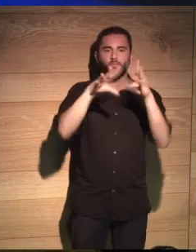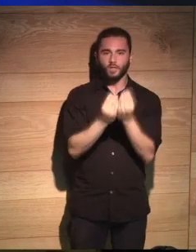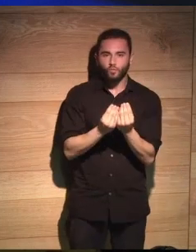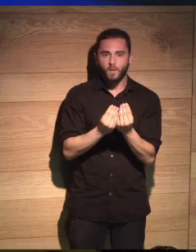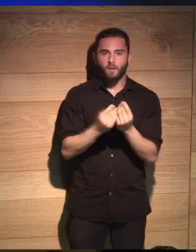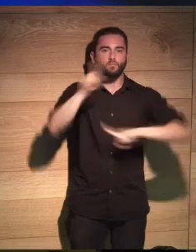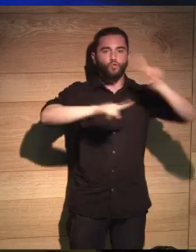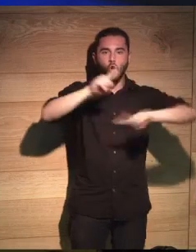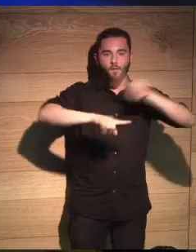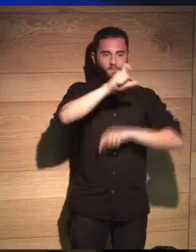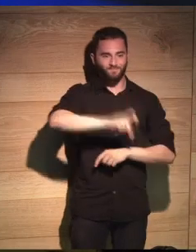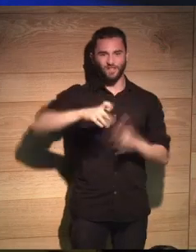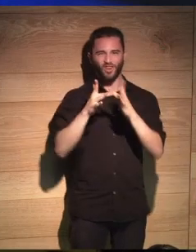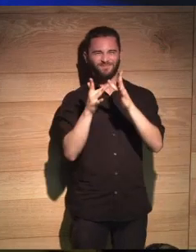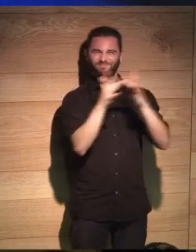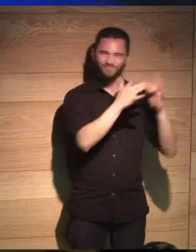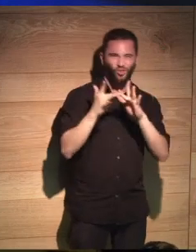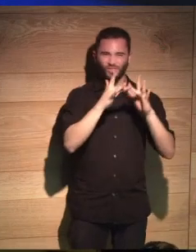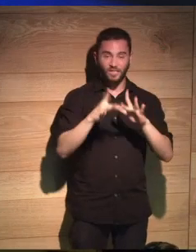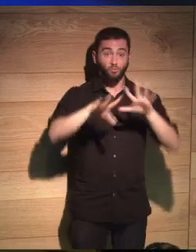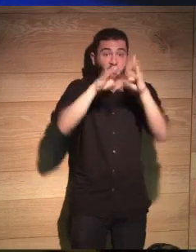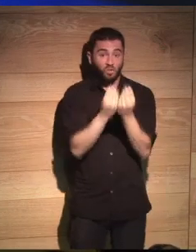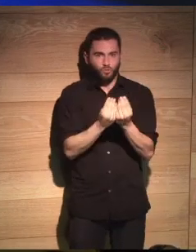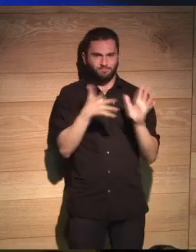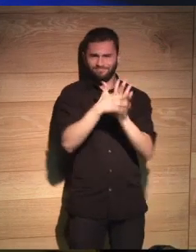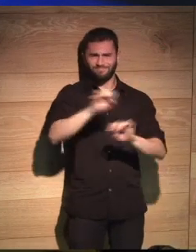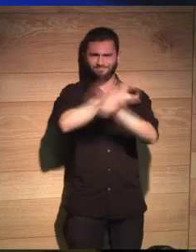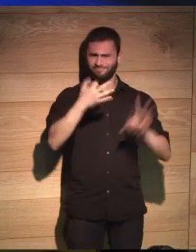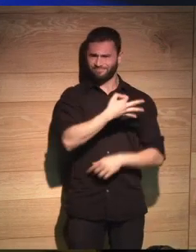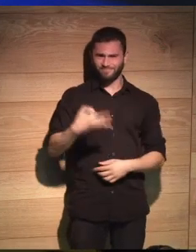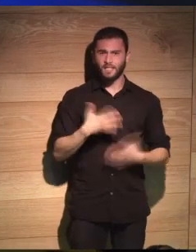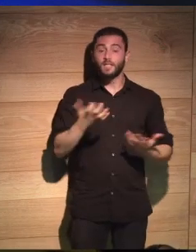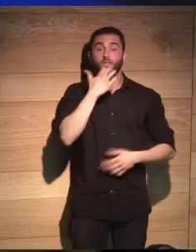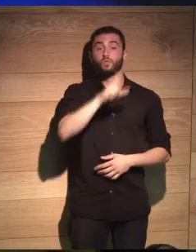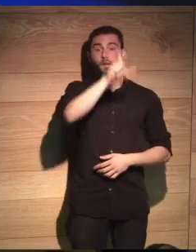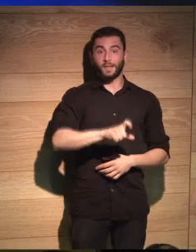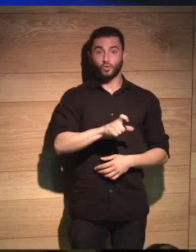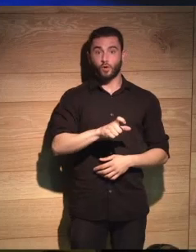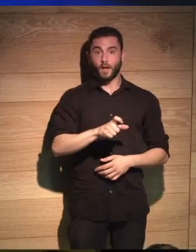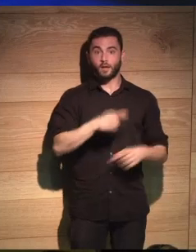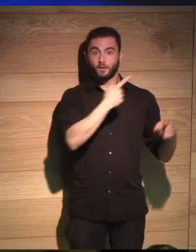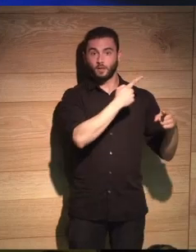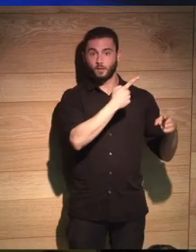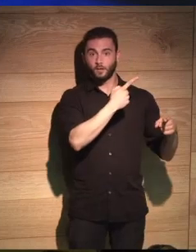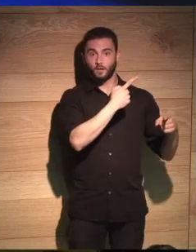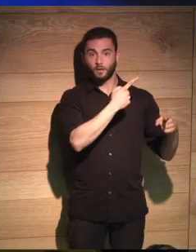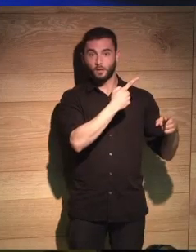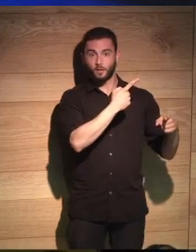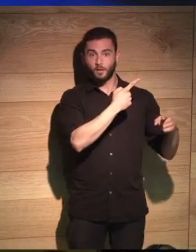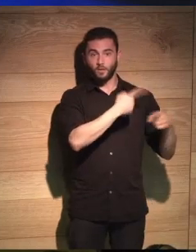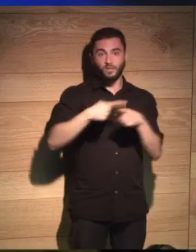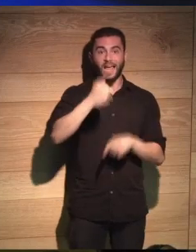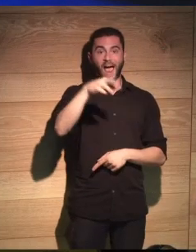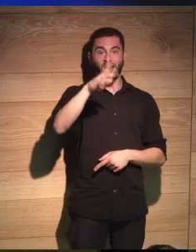del conflicto entre los seres humanos, ¿no? Por ejemplo, si uno quiere entender muchas de las cosas que cuenta Arturo Barea